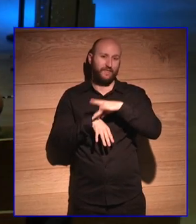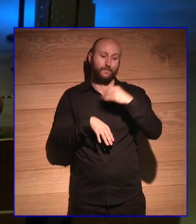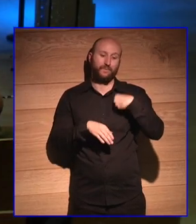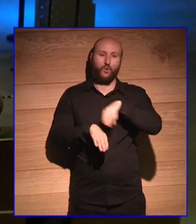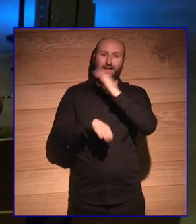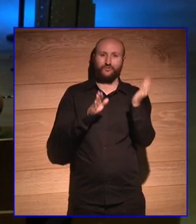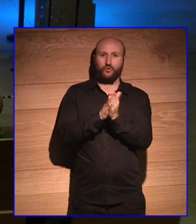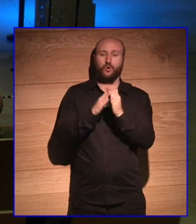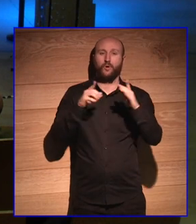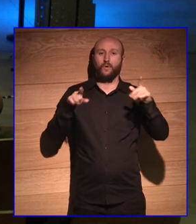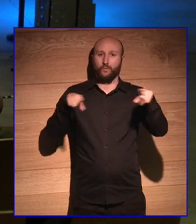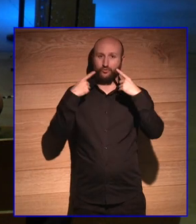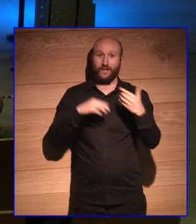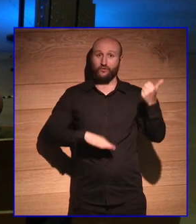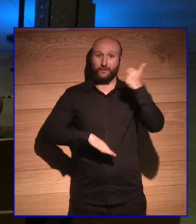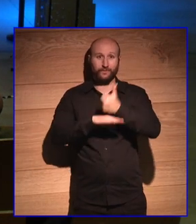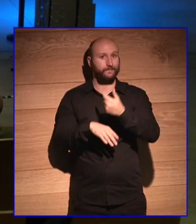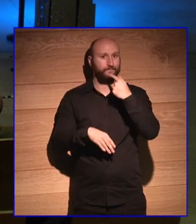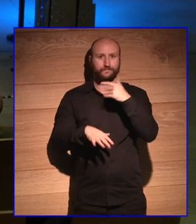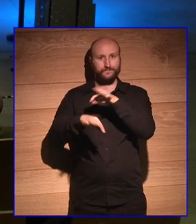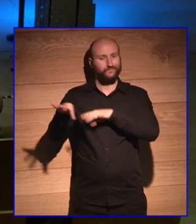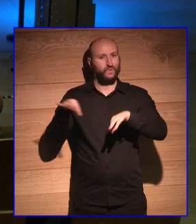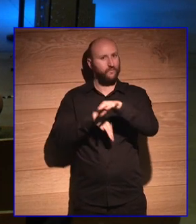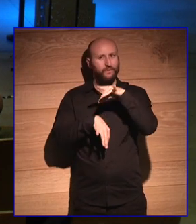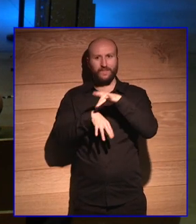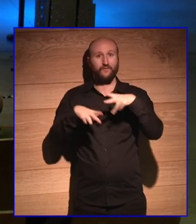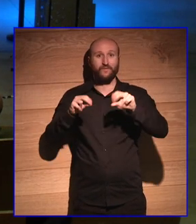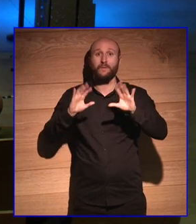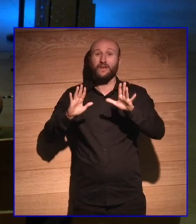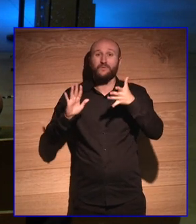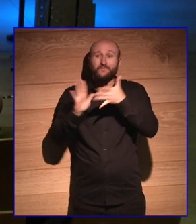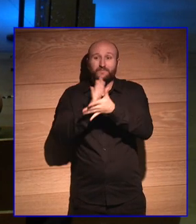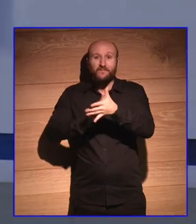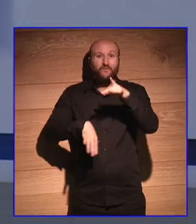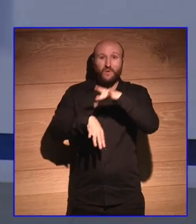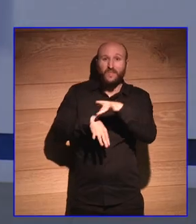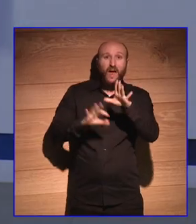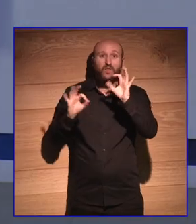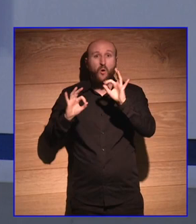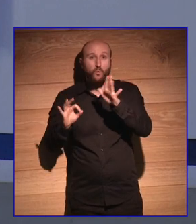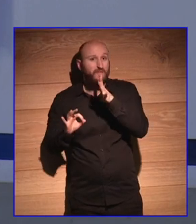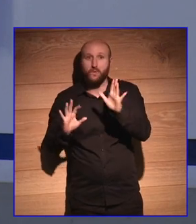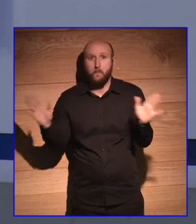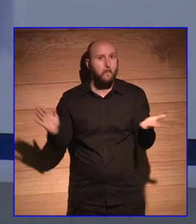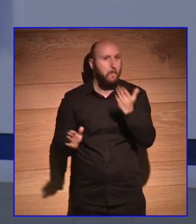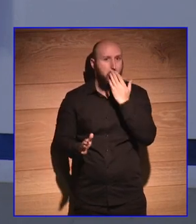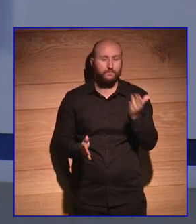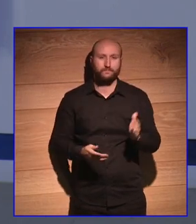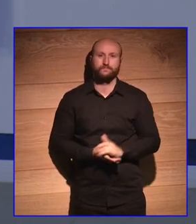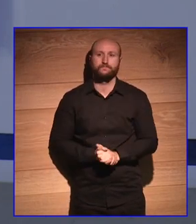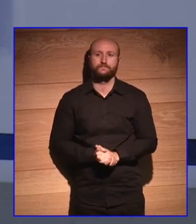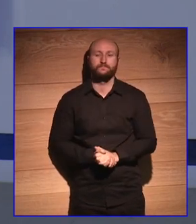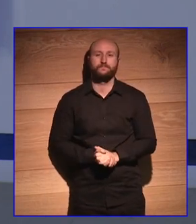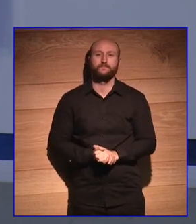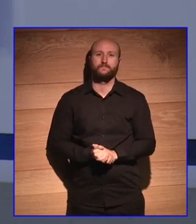conservatorio se habla de que va a dejar de ser sustituta por enfermedad pero no se especifica qué enfermedad ni por qué circunstancia a pesar de que